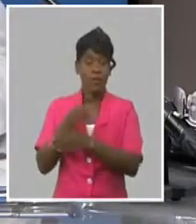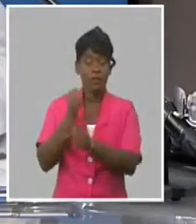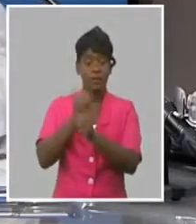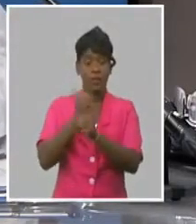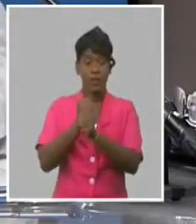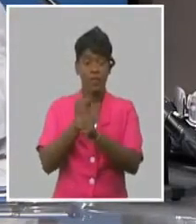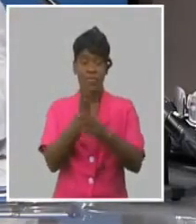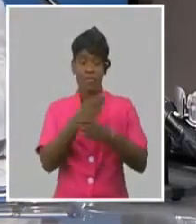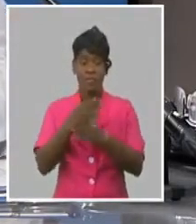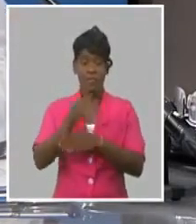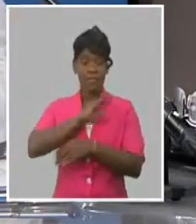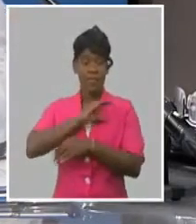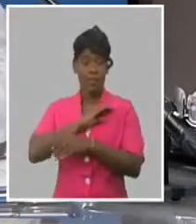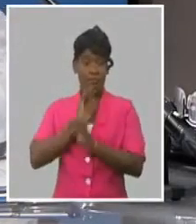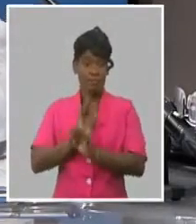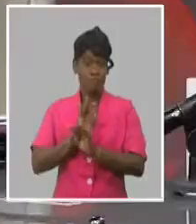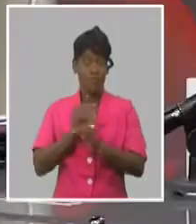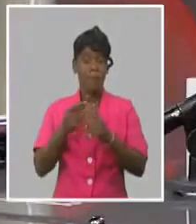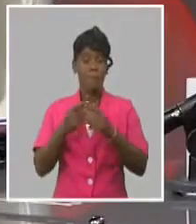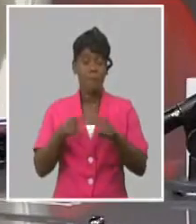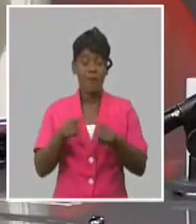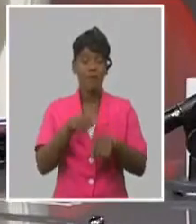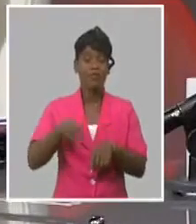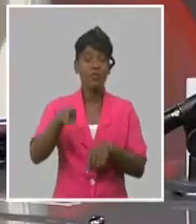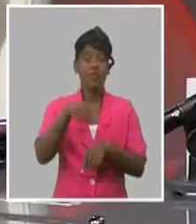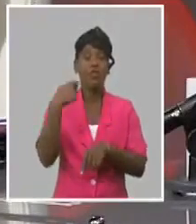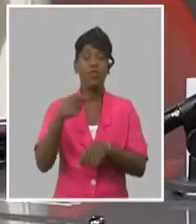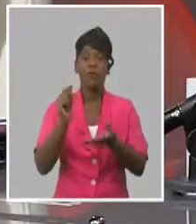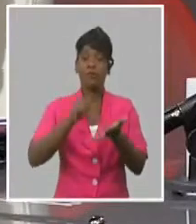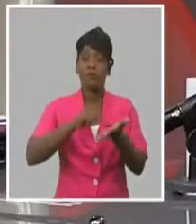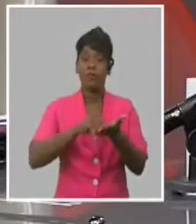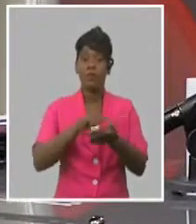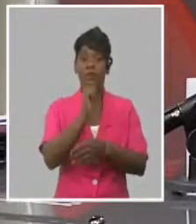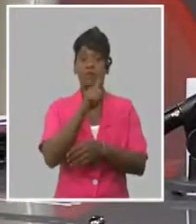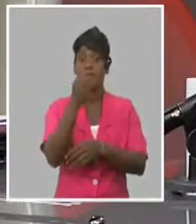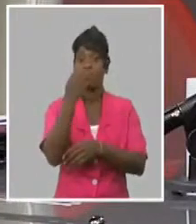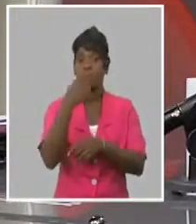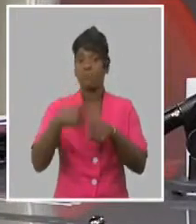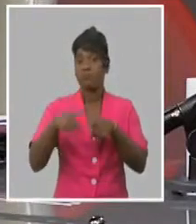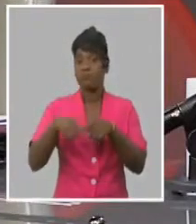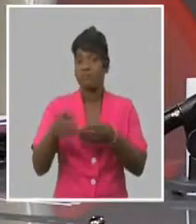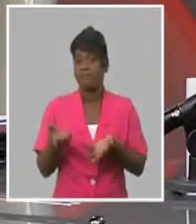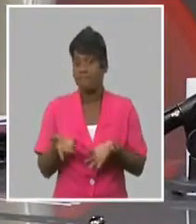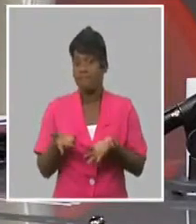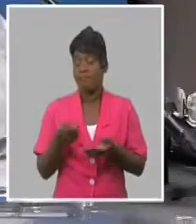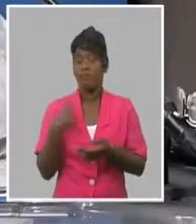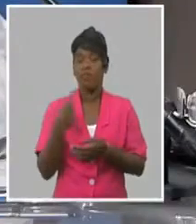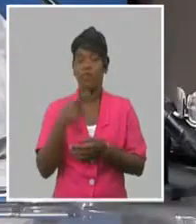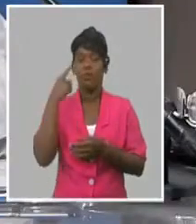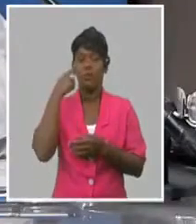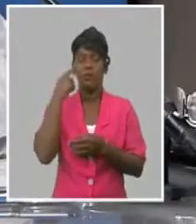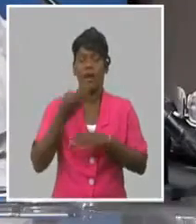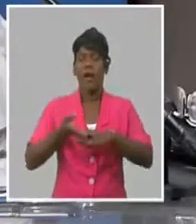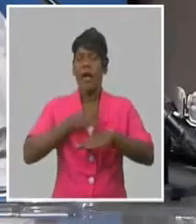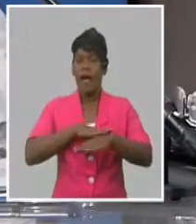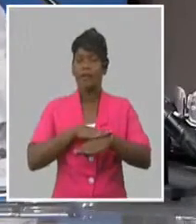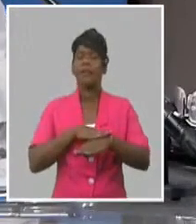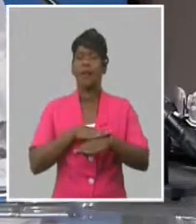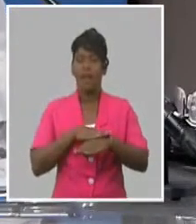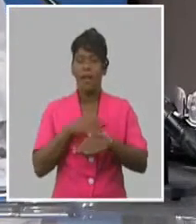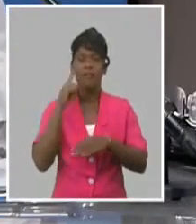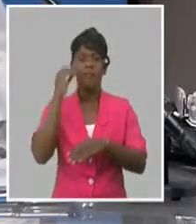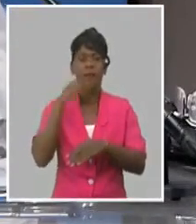podemos pretender, Randy, resolverlo todo el día cero. Claro. Es decir, yo creo que pensar en un día cero